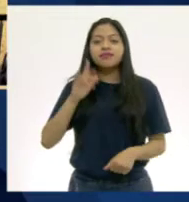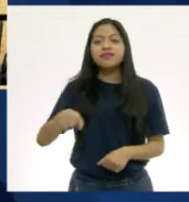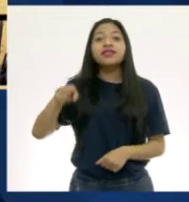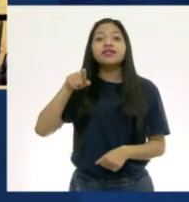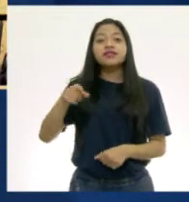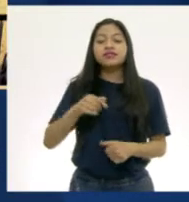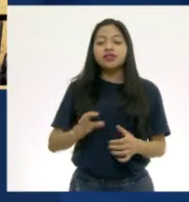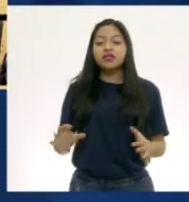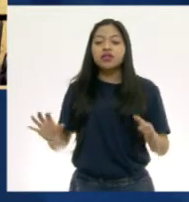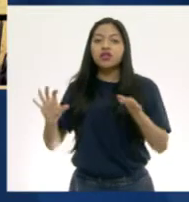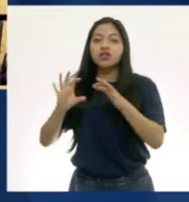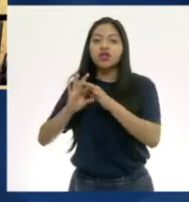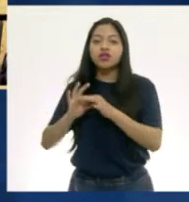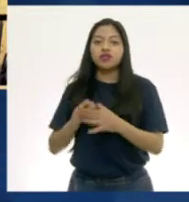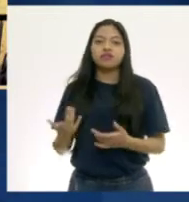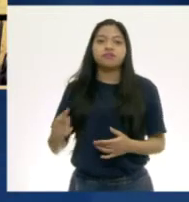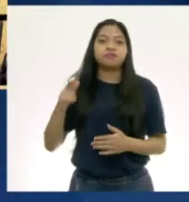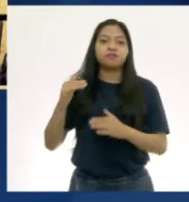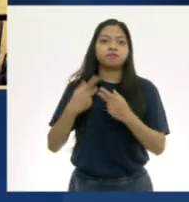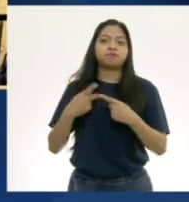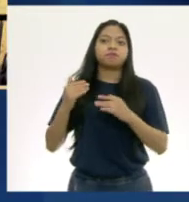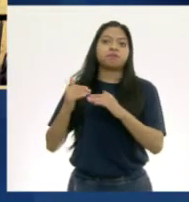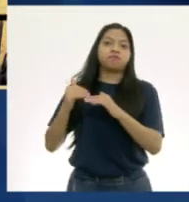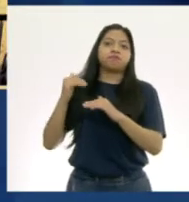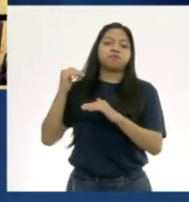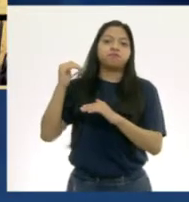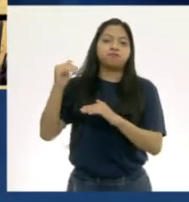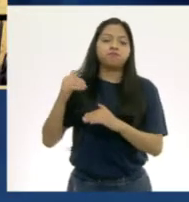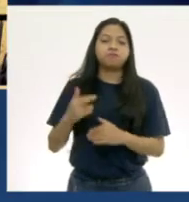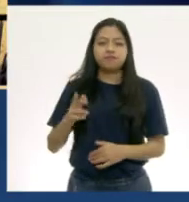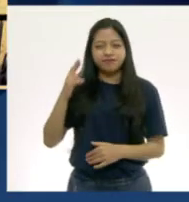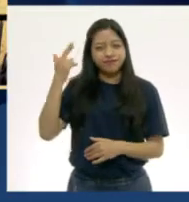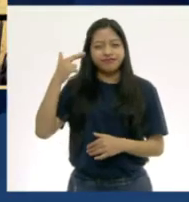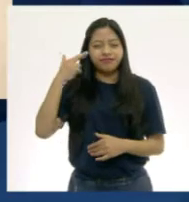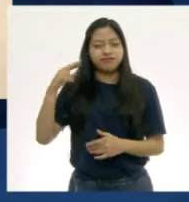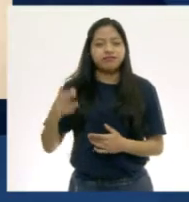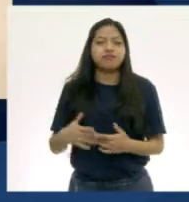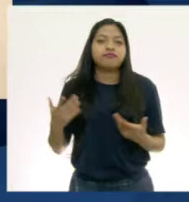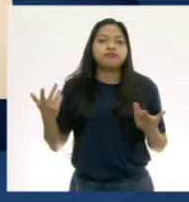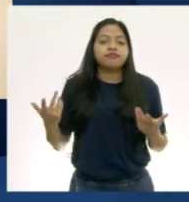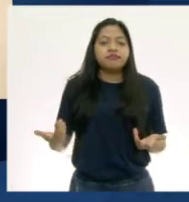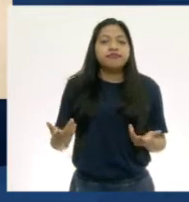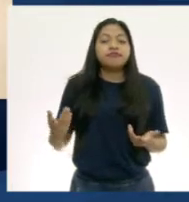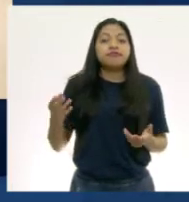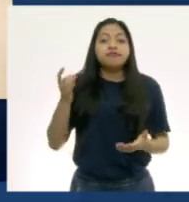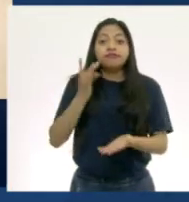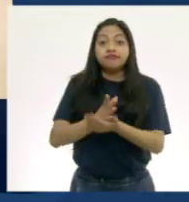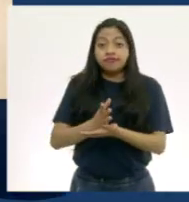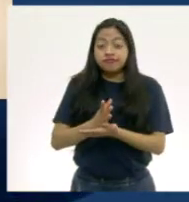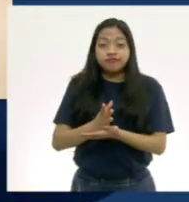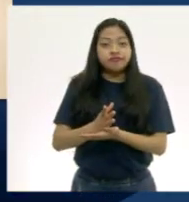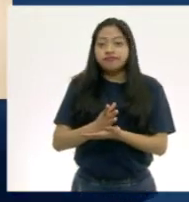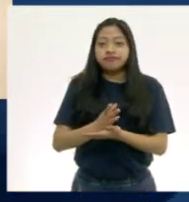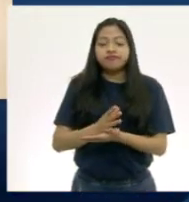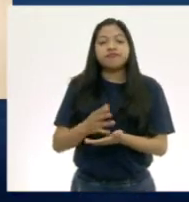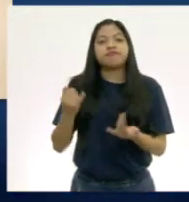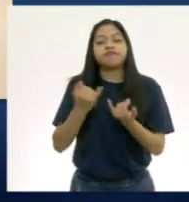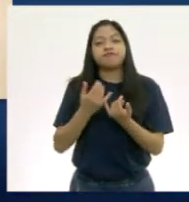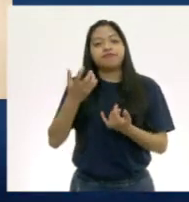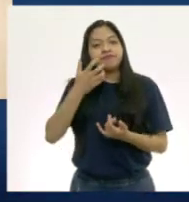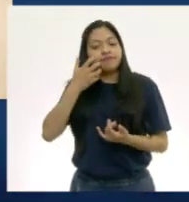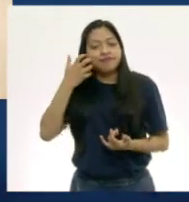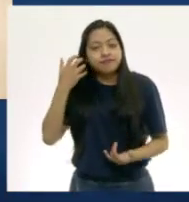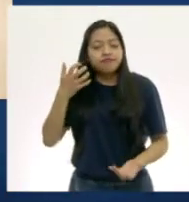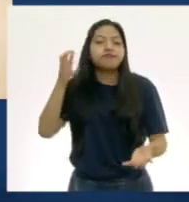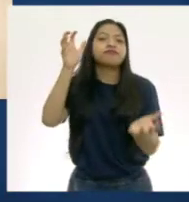relacionaban con la realeza, pero no eran los únicos animales importantes. De hecho, se sabe que respetaban y veneraban mucho a los gatos, los